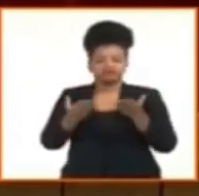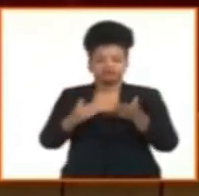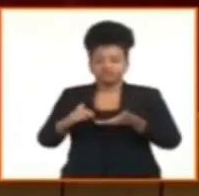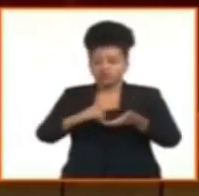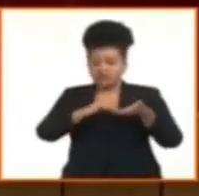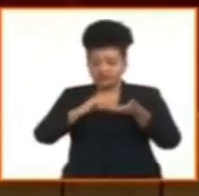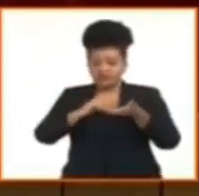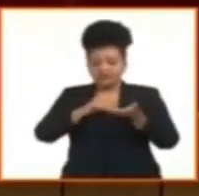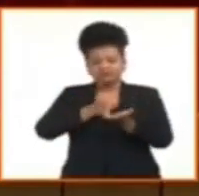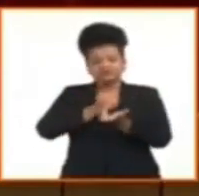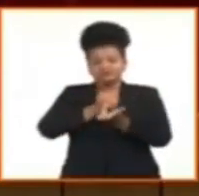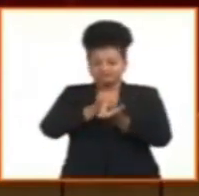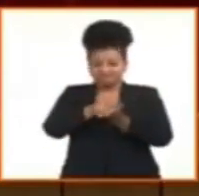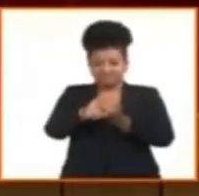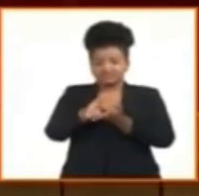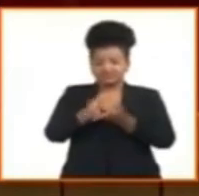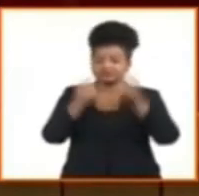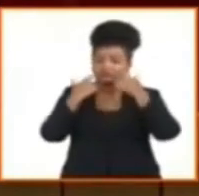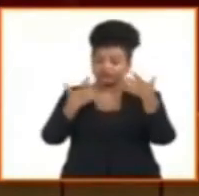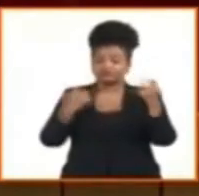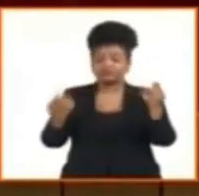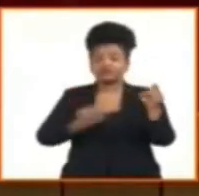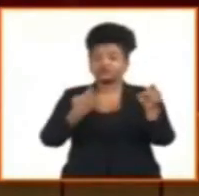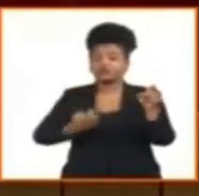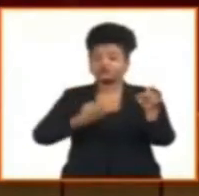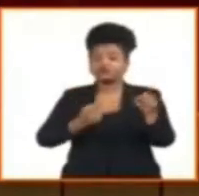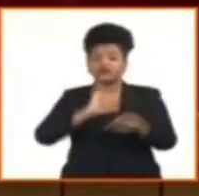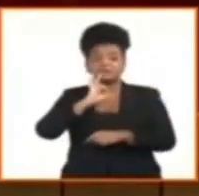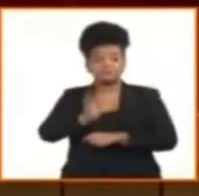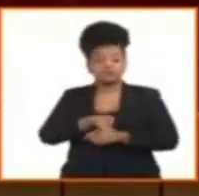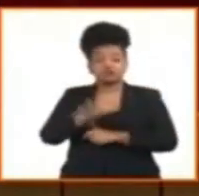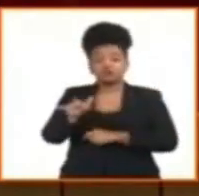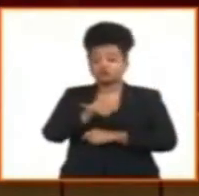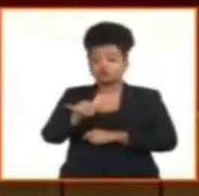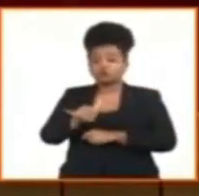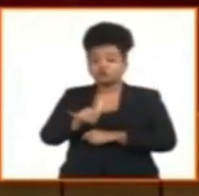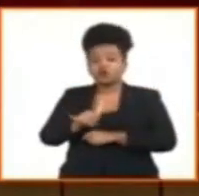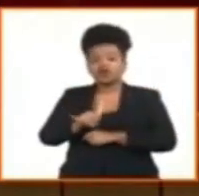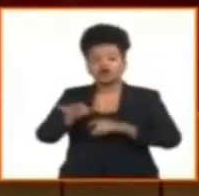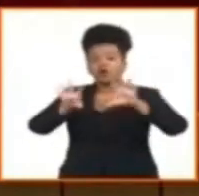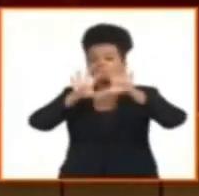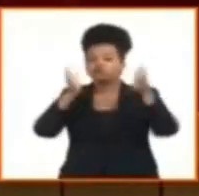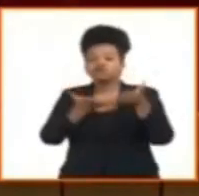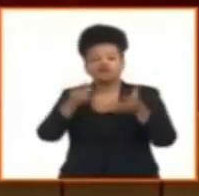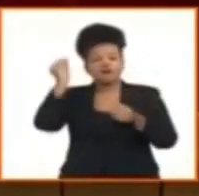siendo un arma indestructible de lucha y al mismo tiempo un mensaje permanente, inagotable de